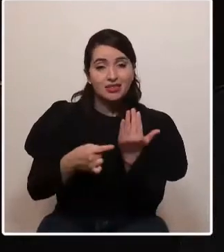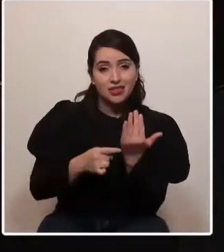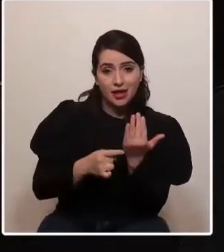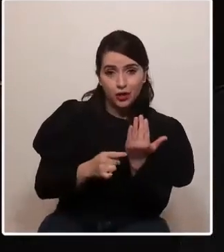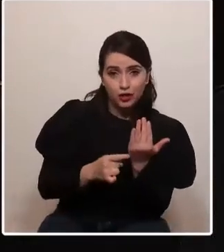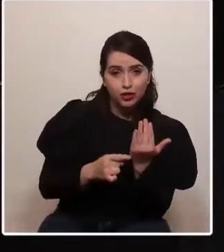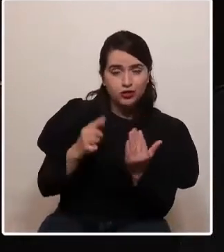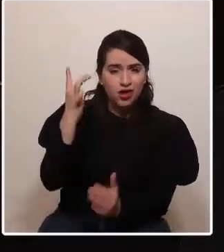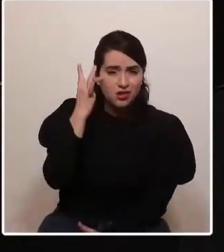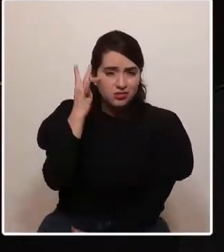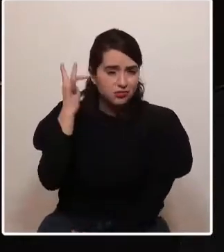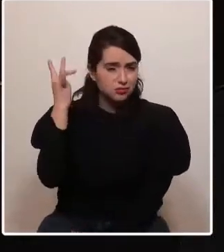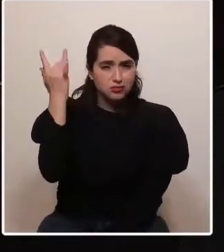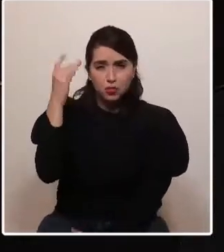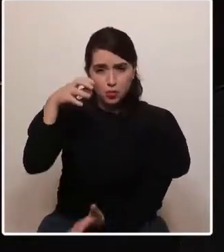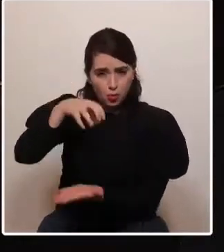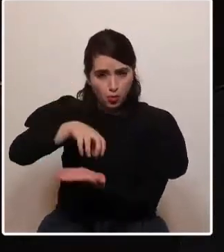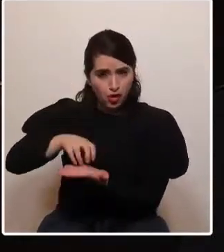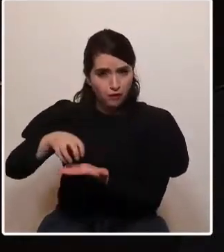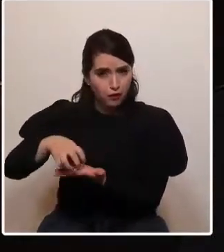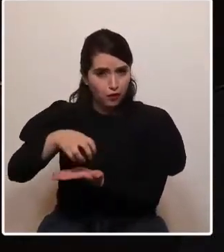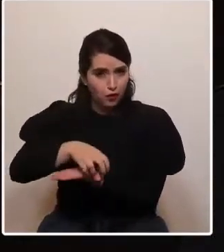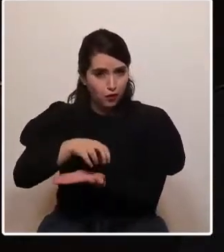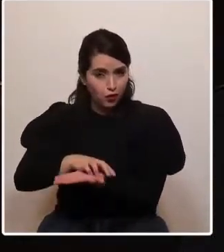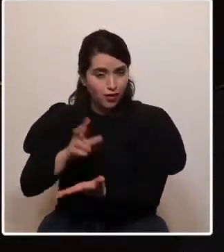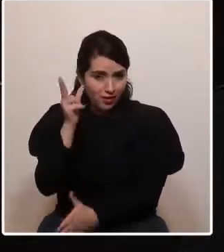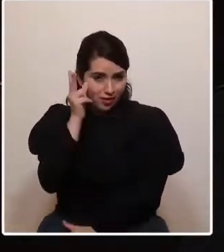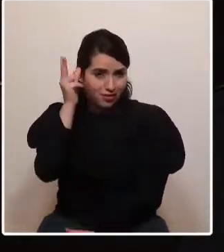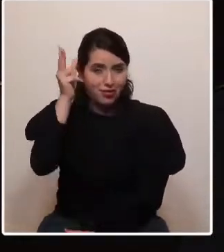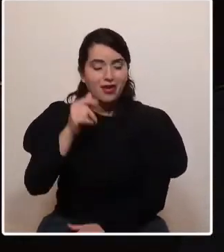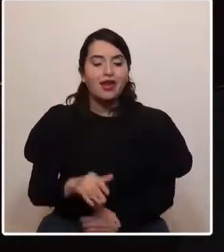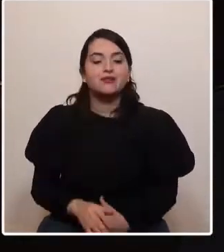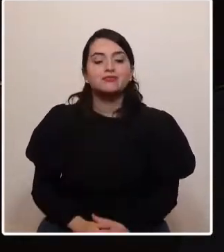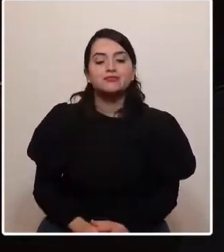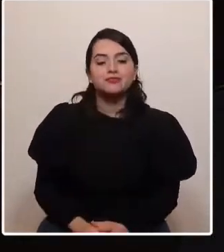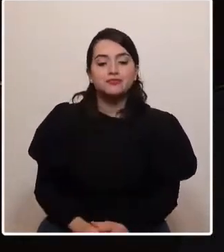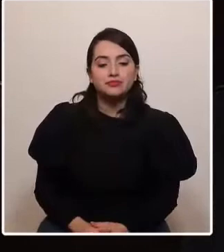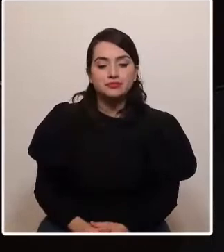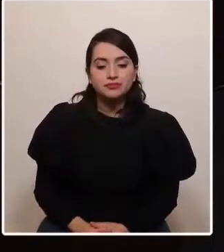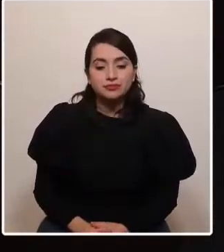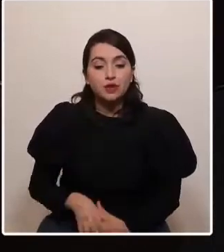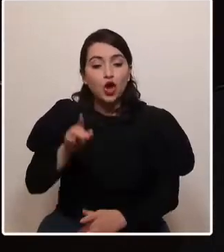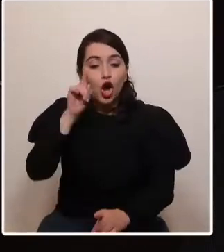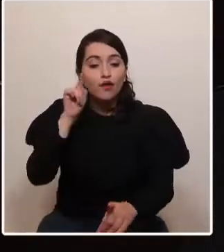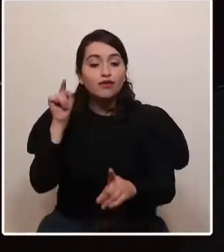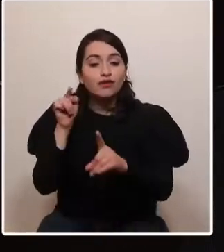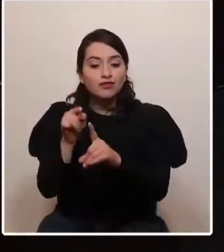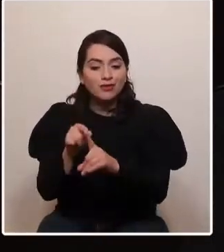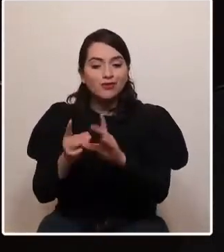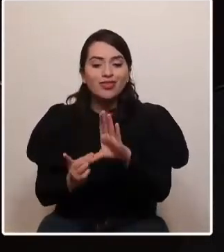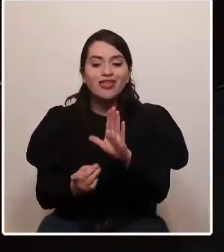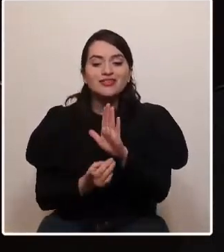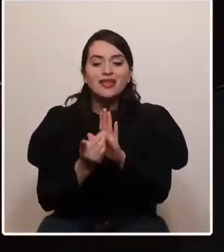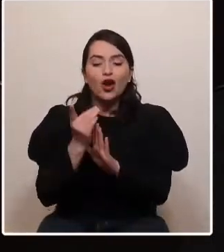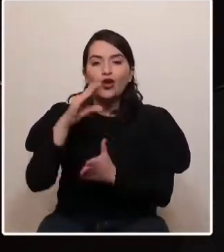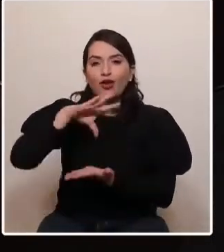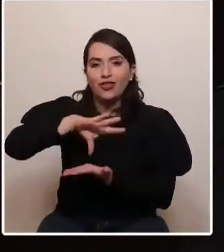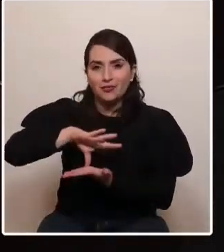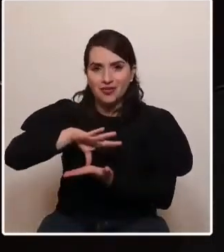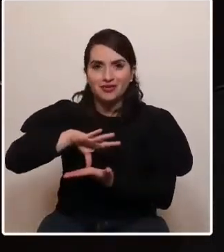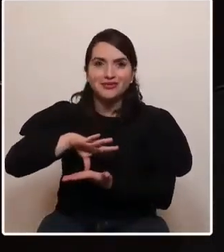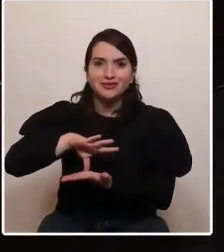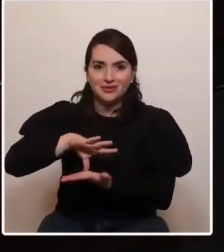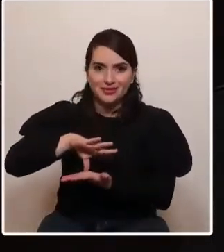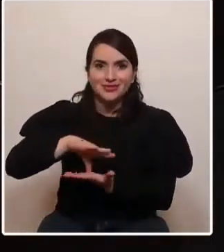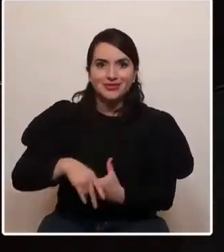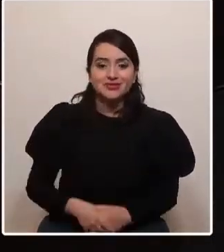saberes milenarios de los pueblos y naciones indígenas, a fin que contribuyan al desarrollo del país.